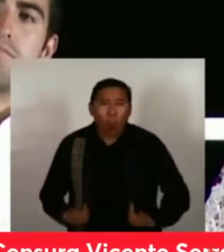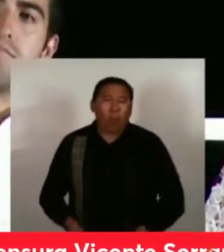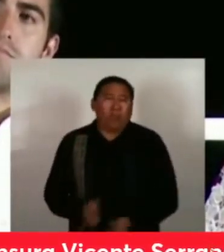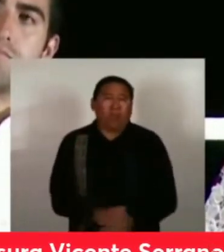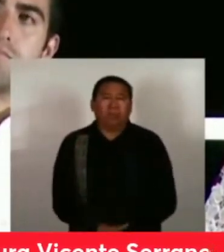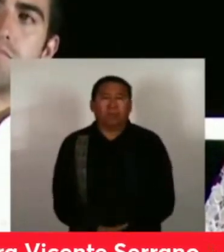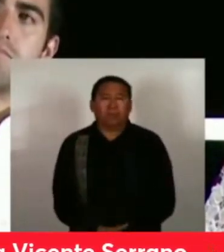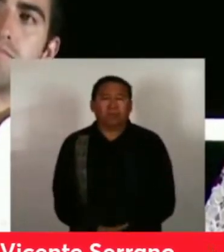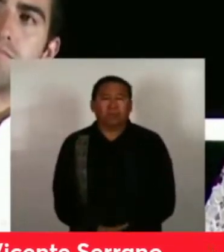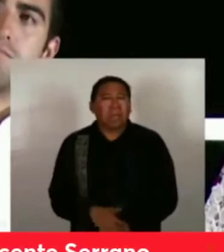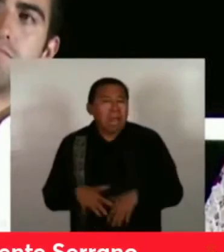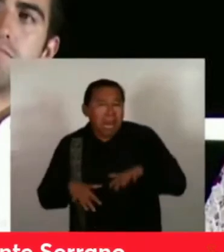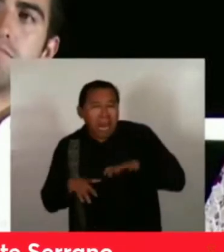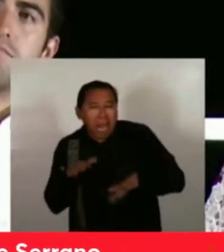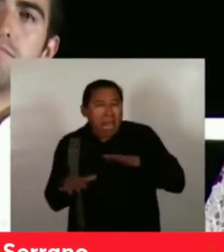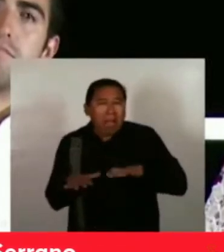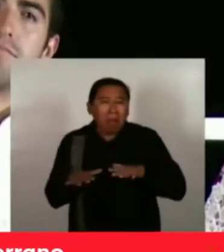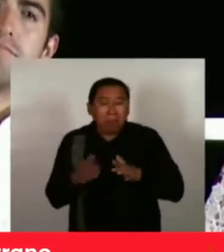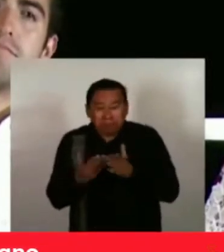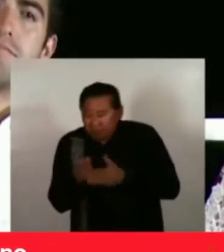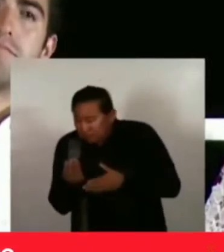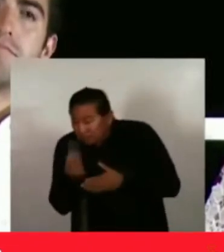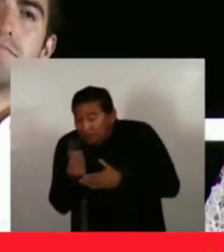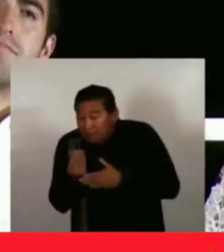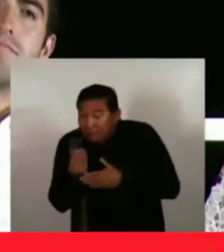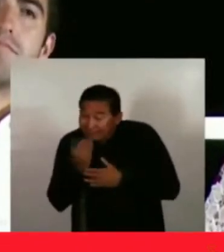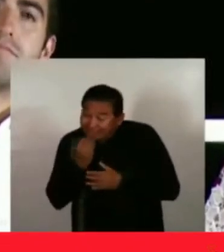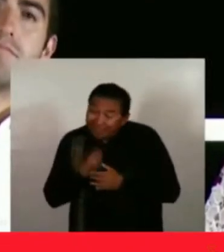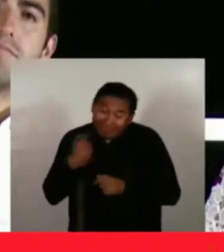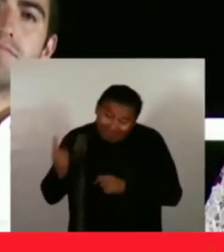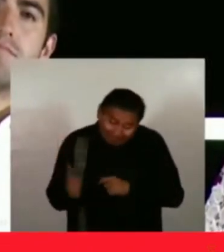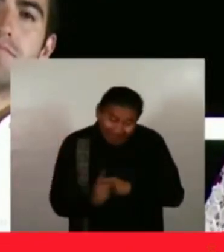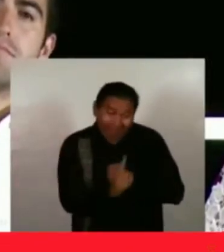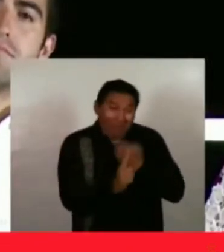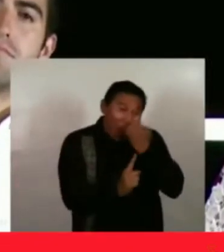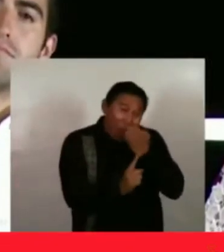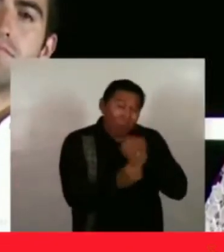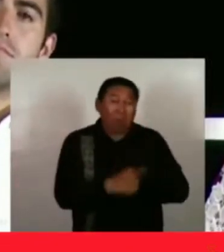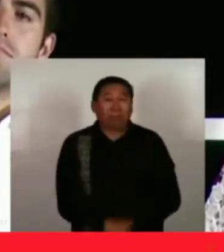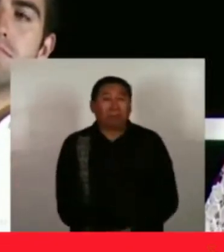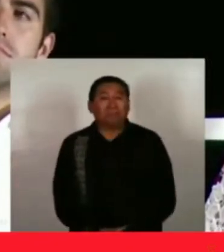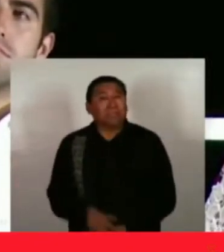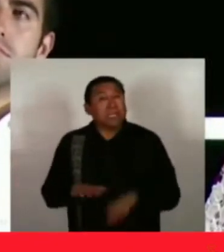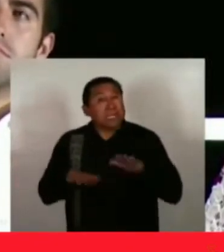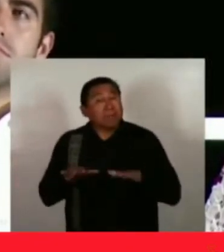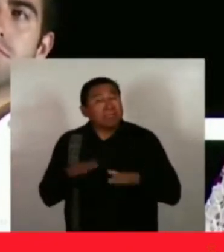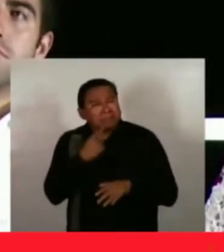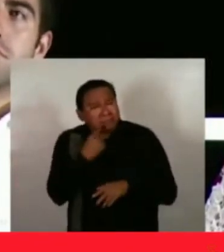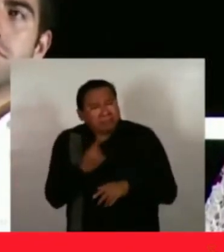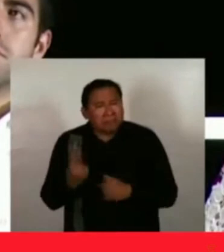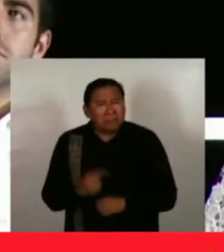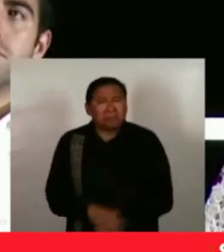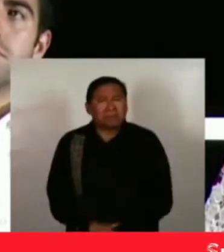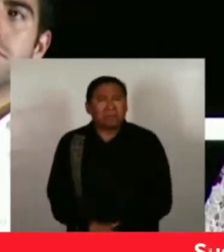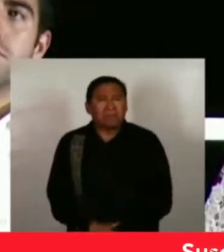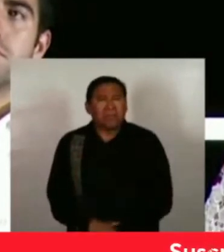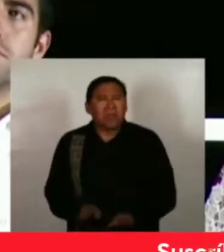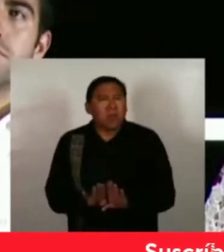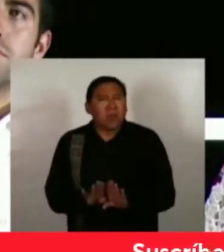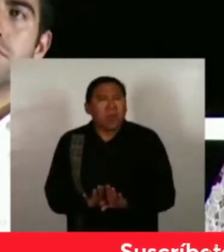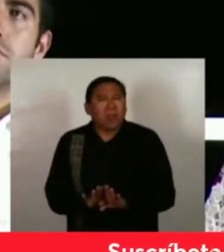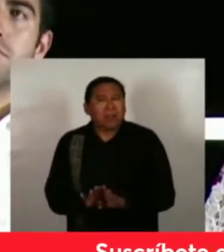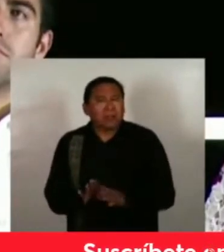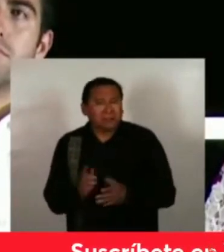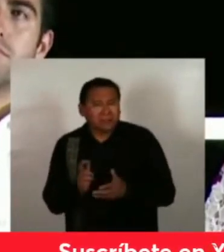uniformes, a veces no llegan desayunados a la escuela. Y a veces se dice que si damos una